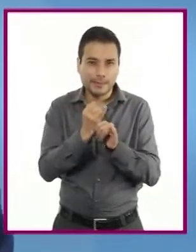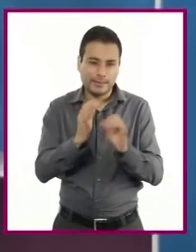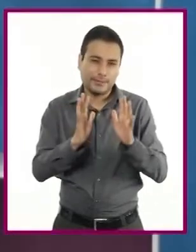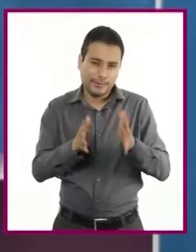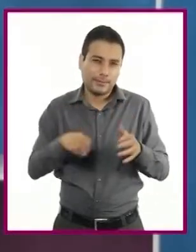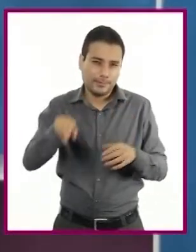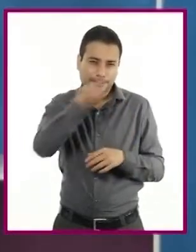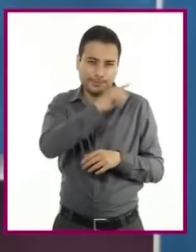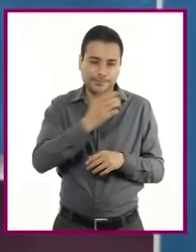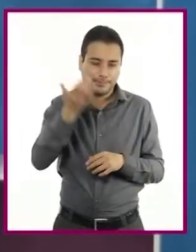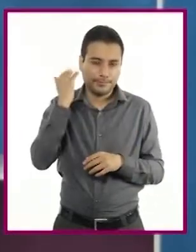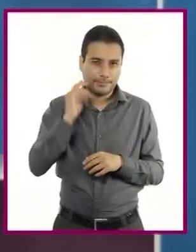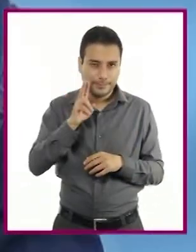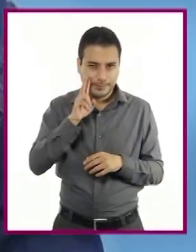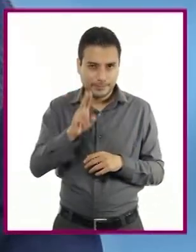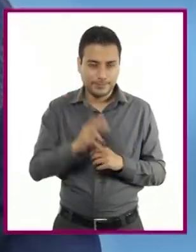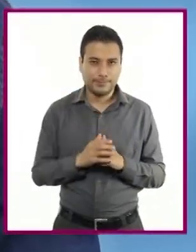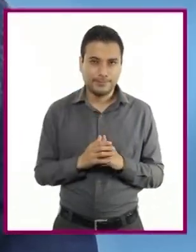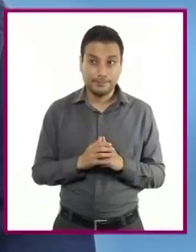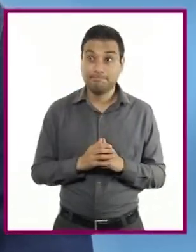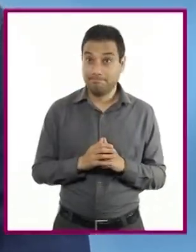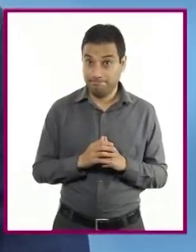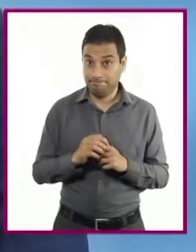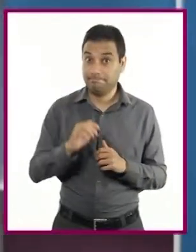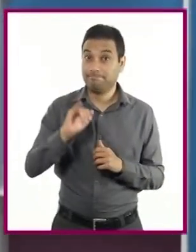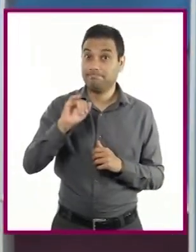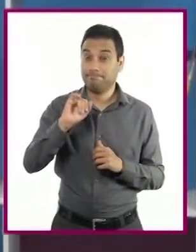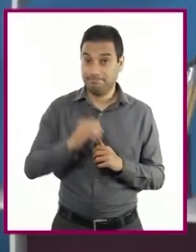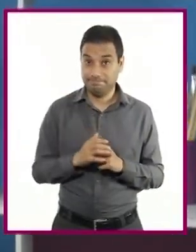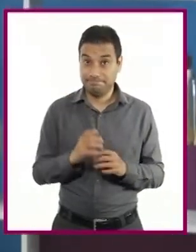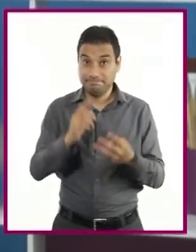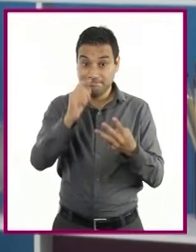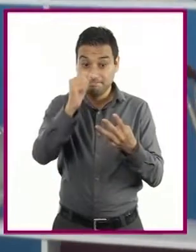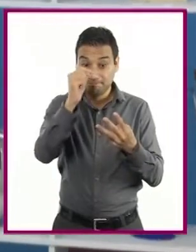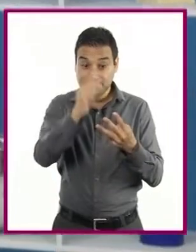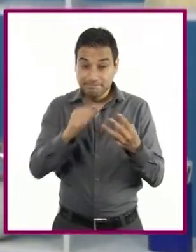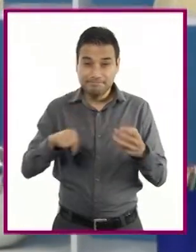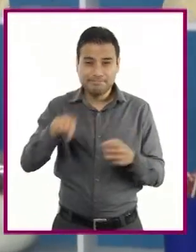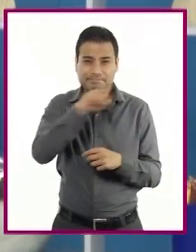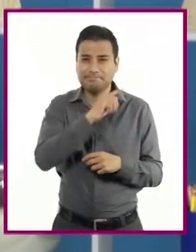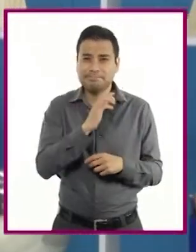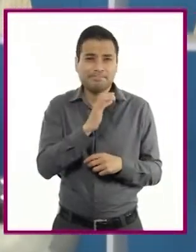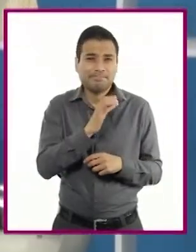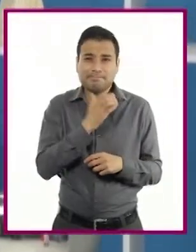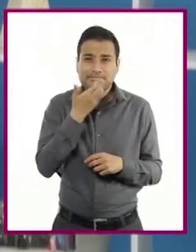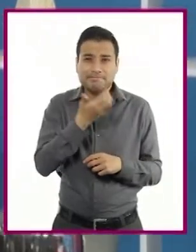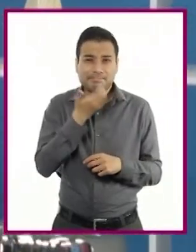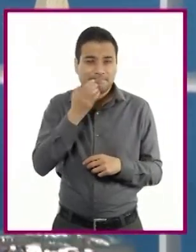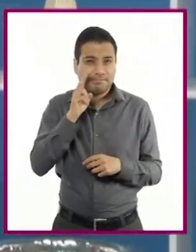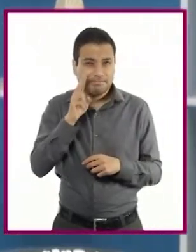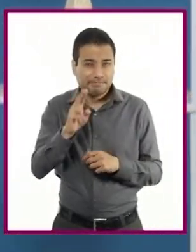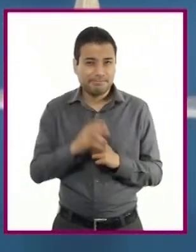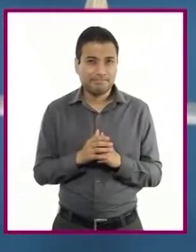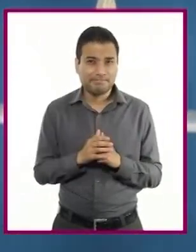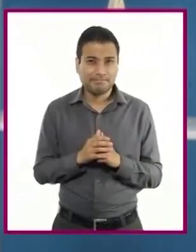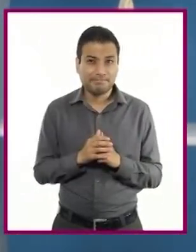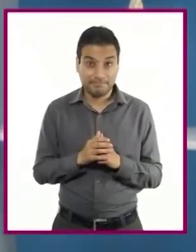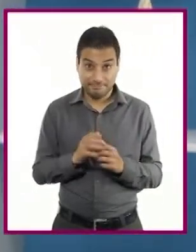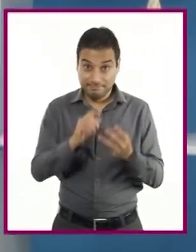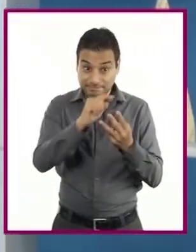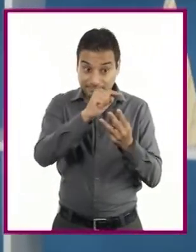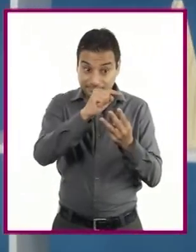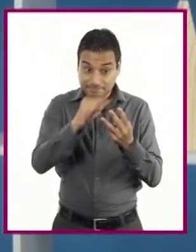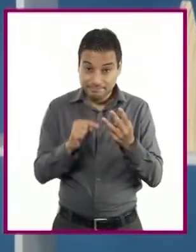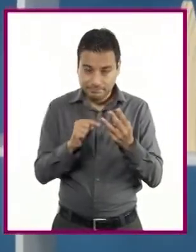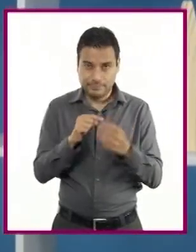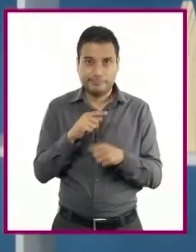conceptos. Efectivamente, Nadia. Son términos que escuchamos cotidianamente, ya que al mismo tiempo representan 3 de los